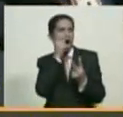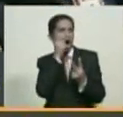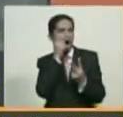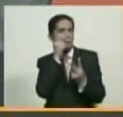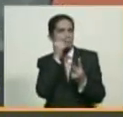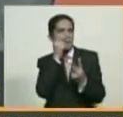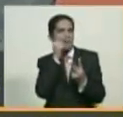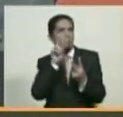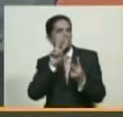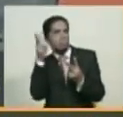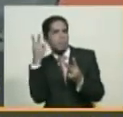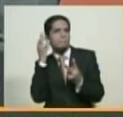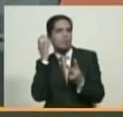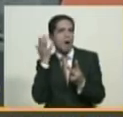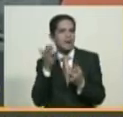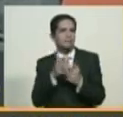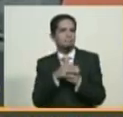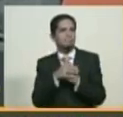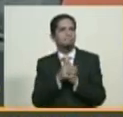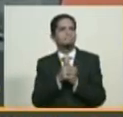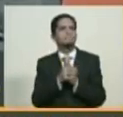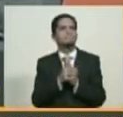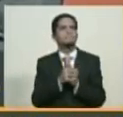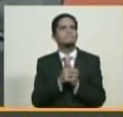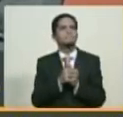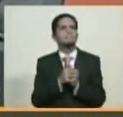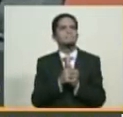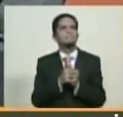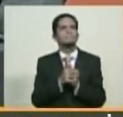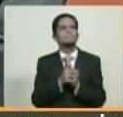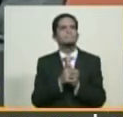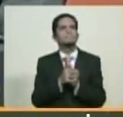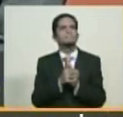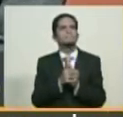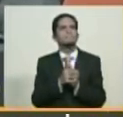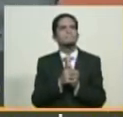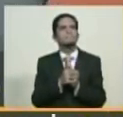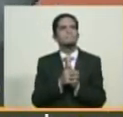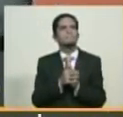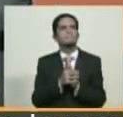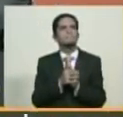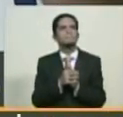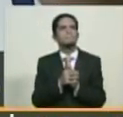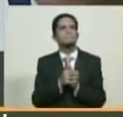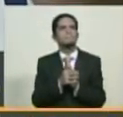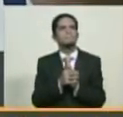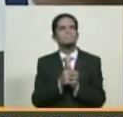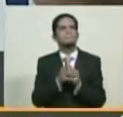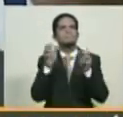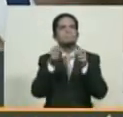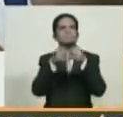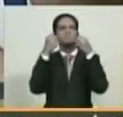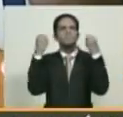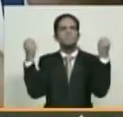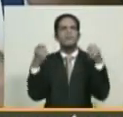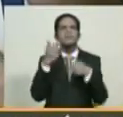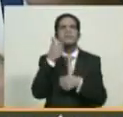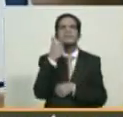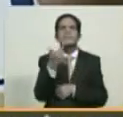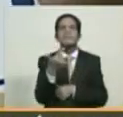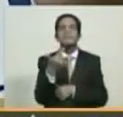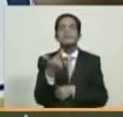Diario El Nacional, o Basura El Nacional, aseguran que